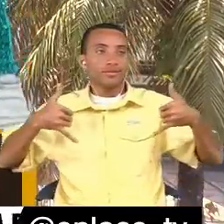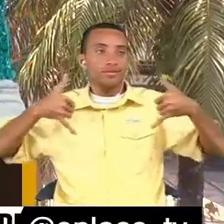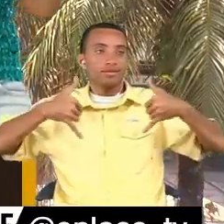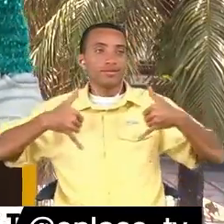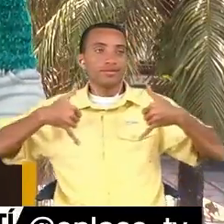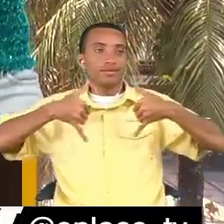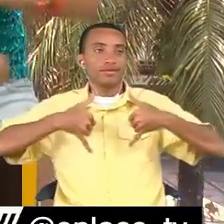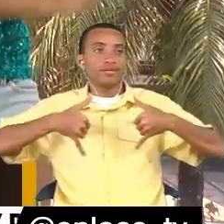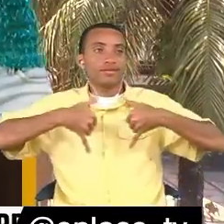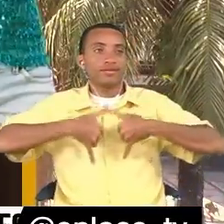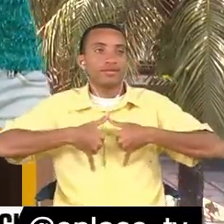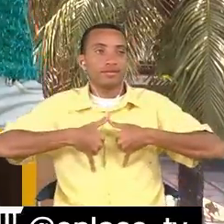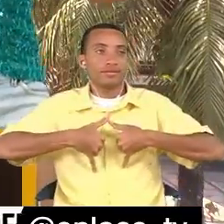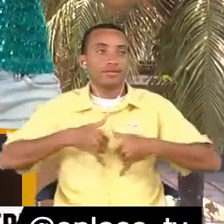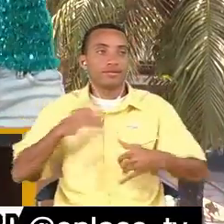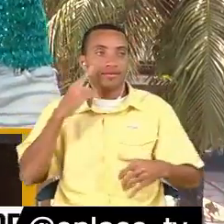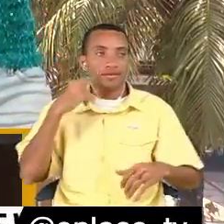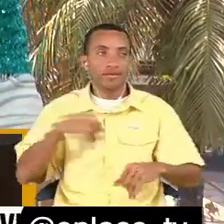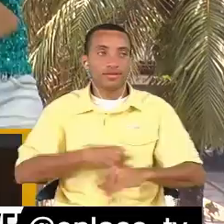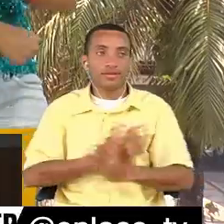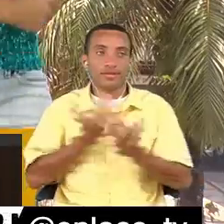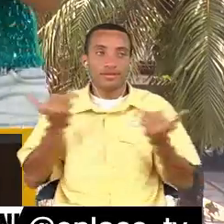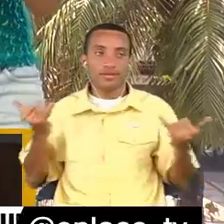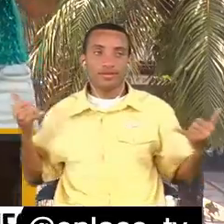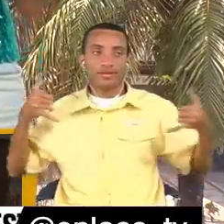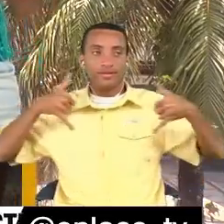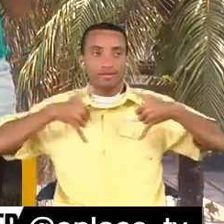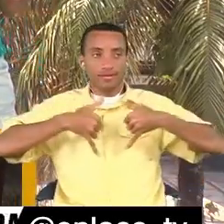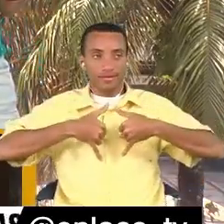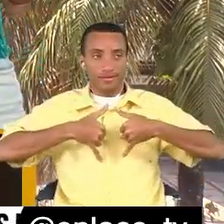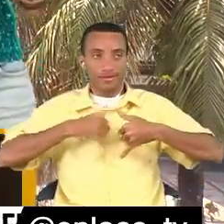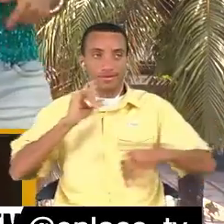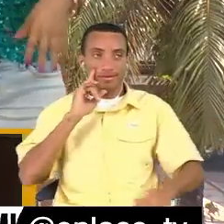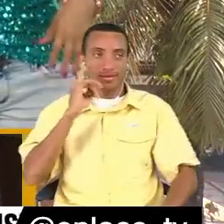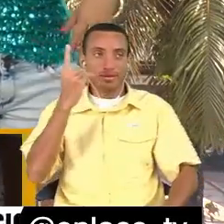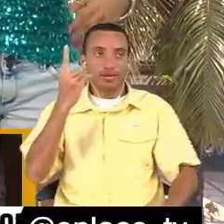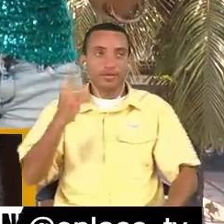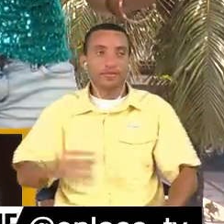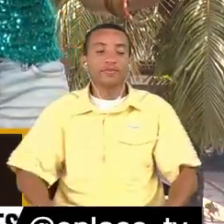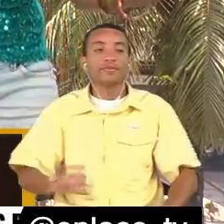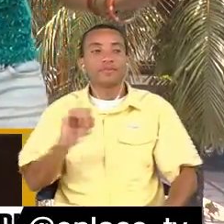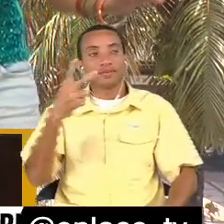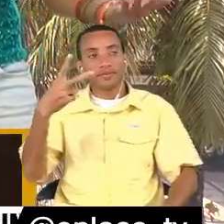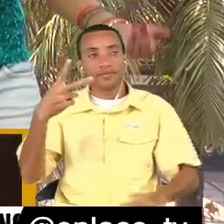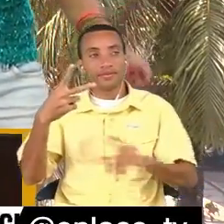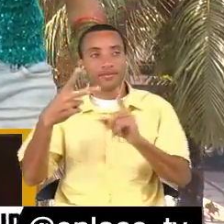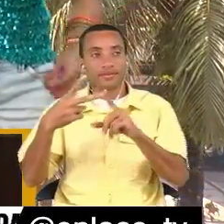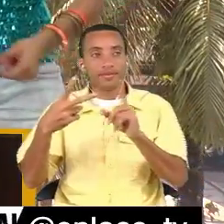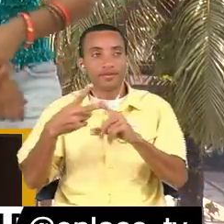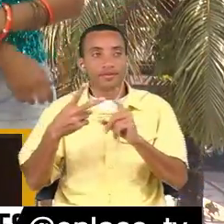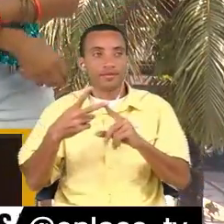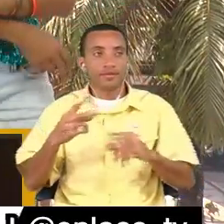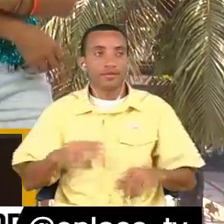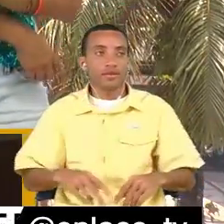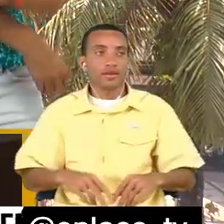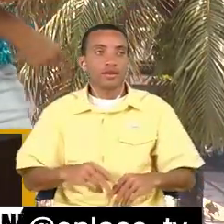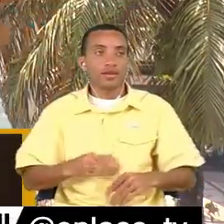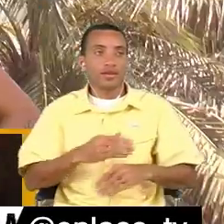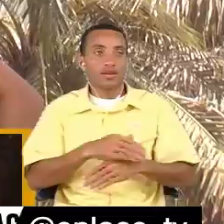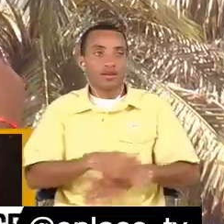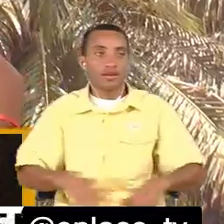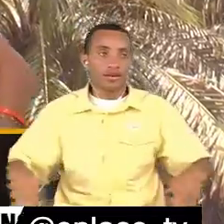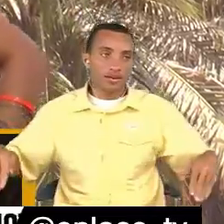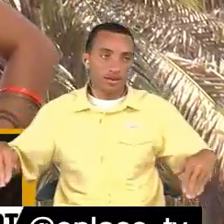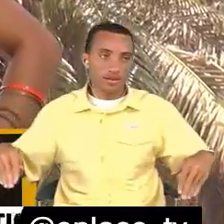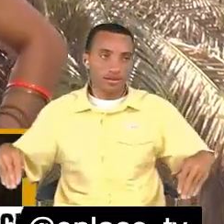me lo pongo, lo cruzo, me lo vuelvo a poner. Este es el primero, ahora el listo. segundo. Y el segundo, pues nos vamos a amarrar el chaleco salvavidas. A la derecha. Entonces vamos para la